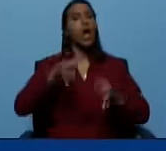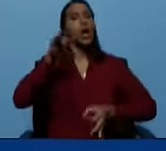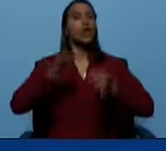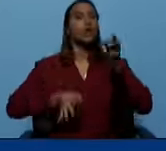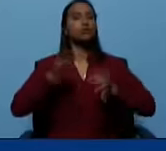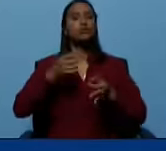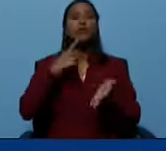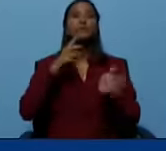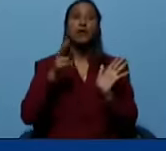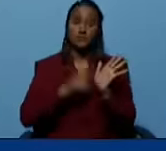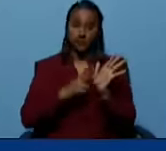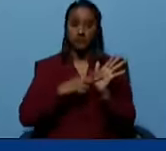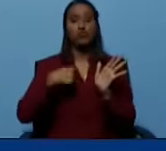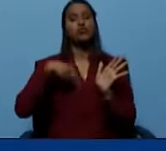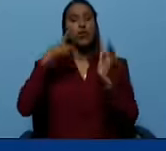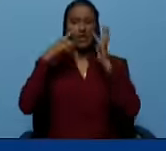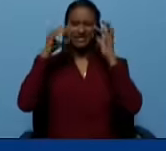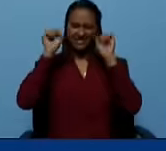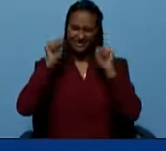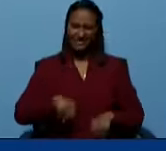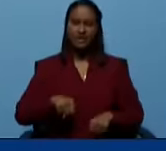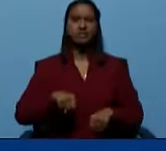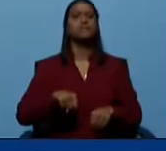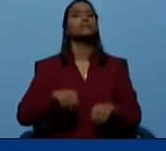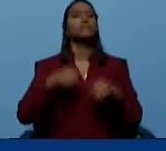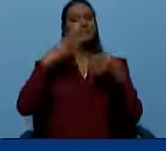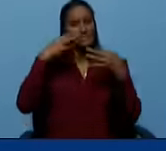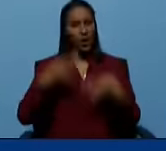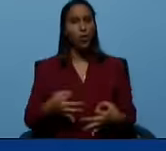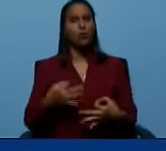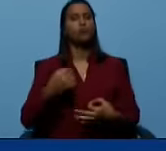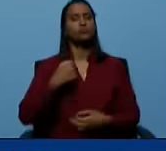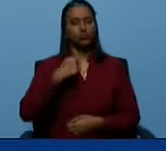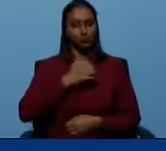de la verdad. Estoy seguro absolutamente. Así que creo